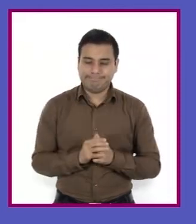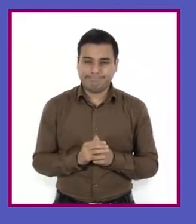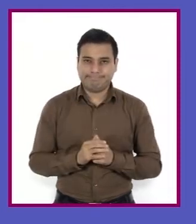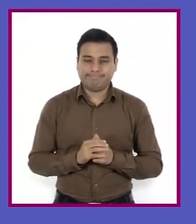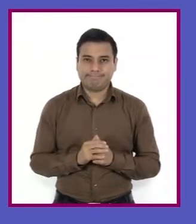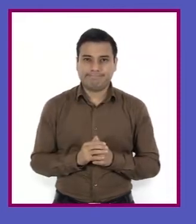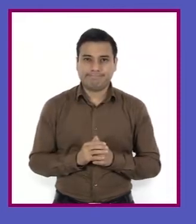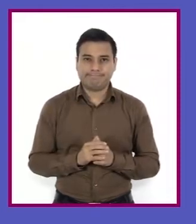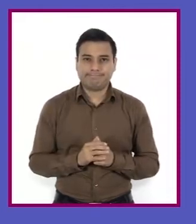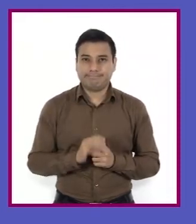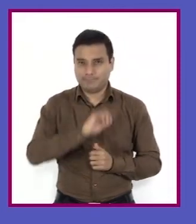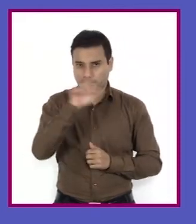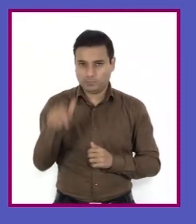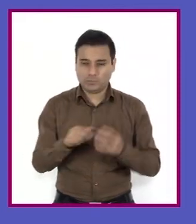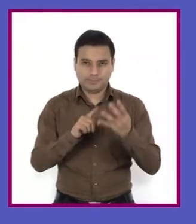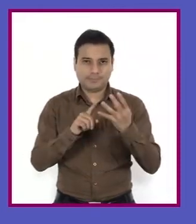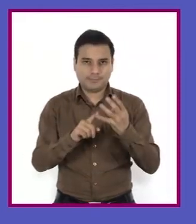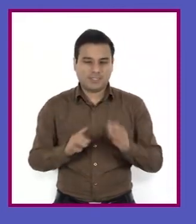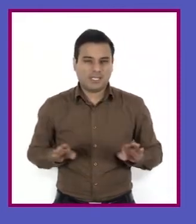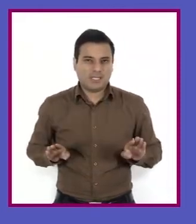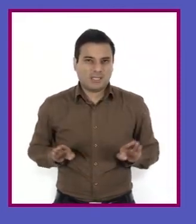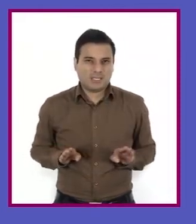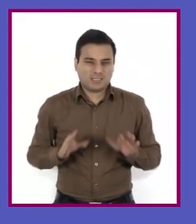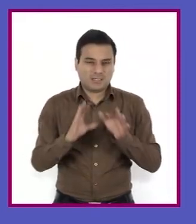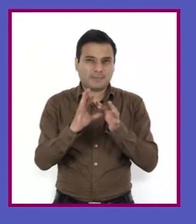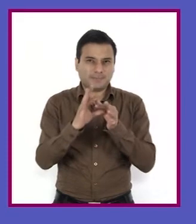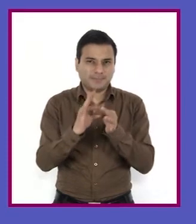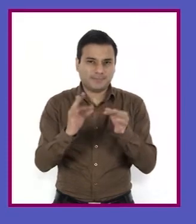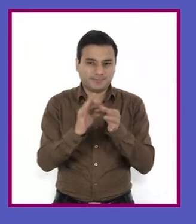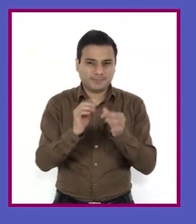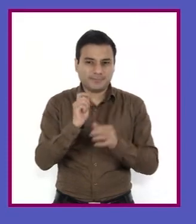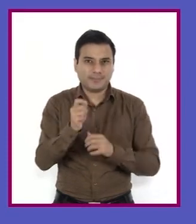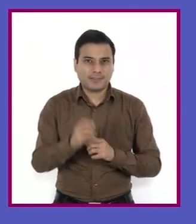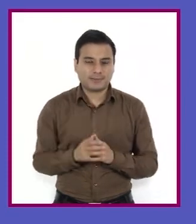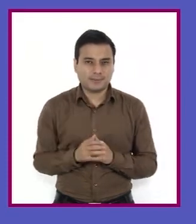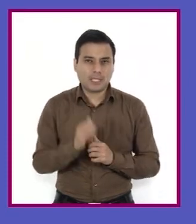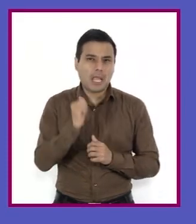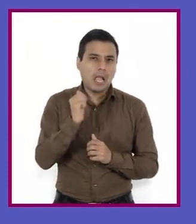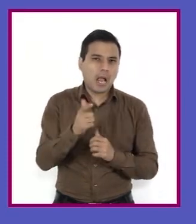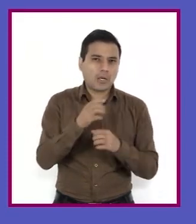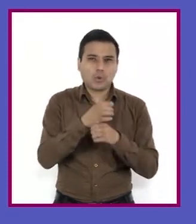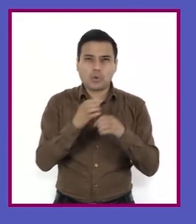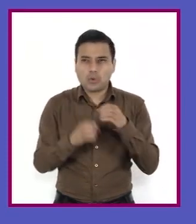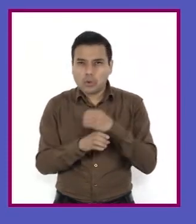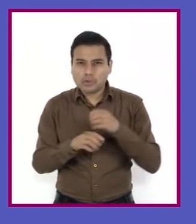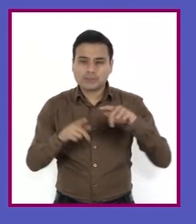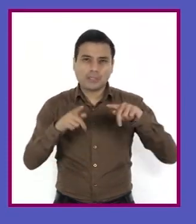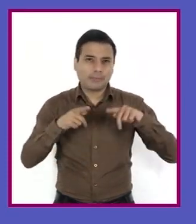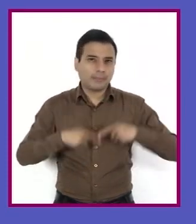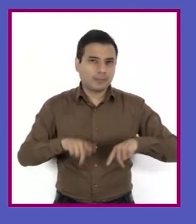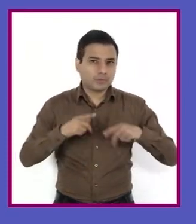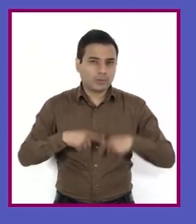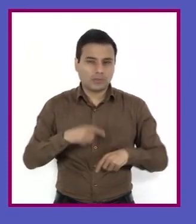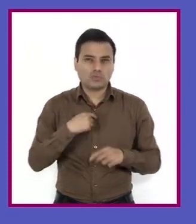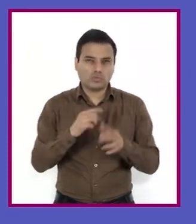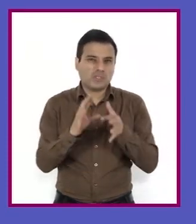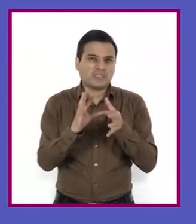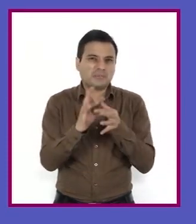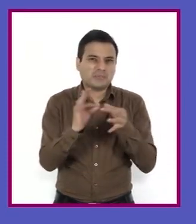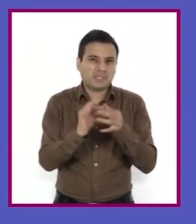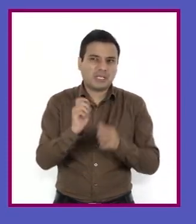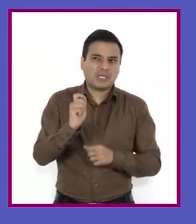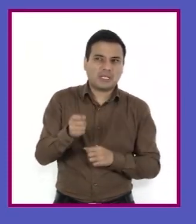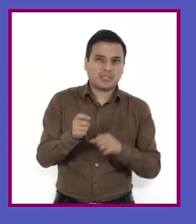desarrollo. Y en el descriptivo se describe algo u alguien a partir de un interés